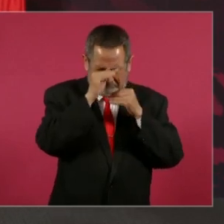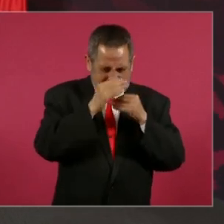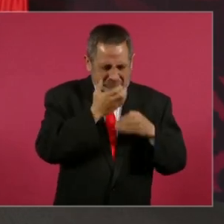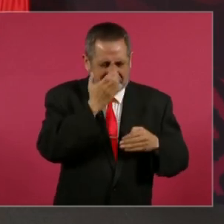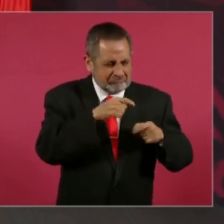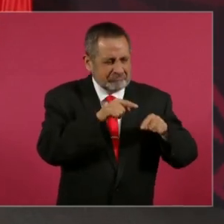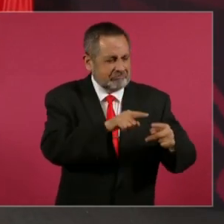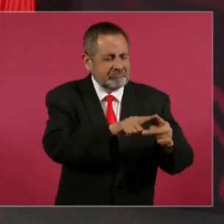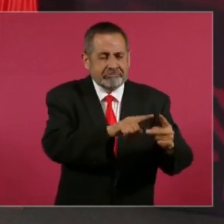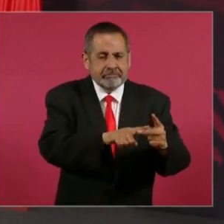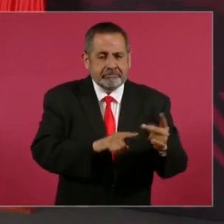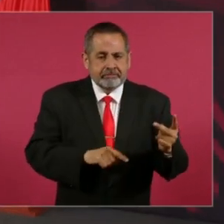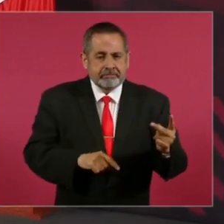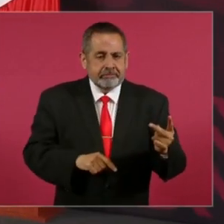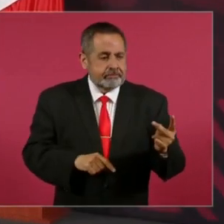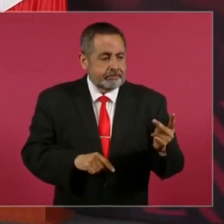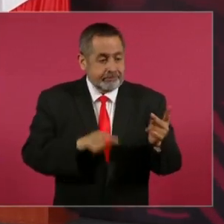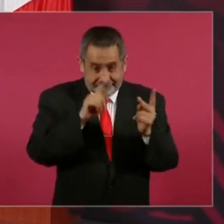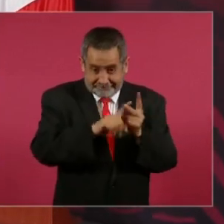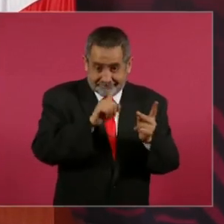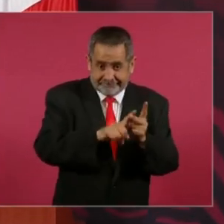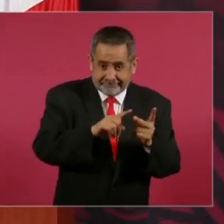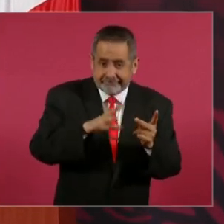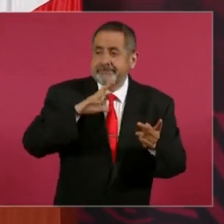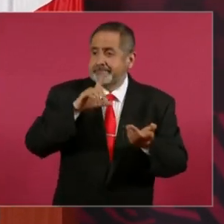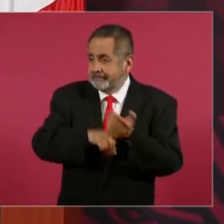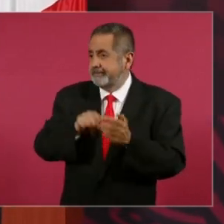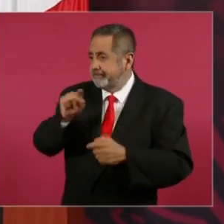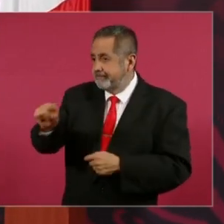pero los tenemos en nuestras familias.